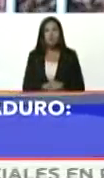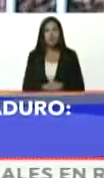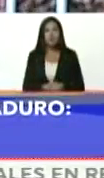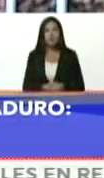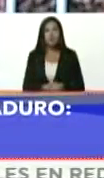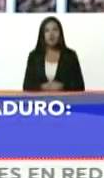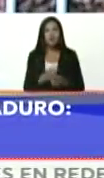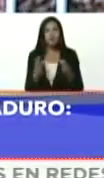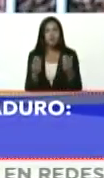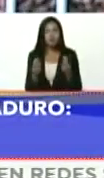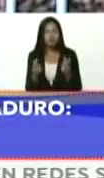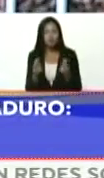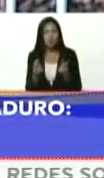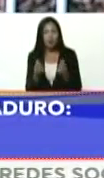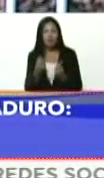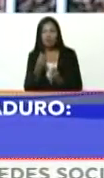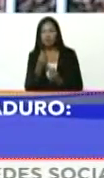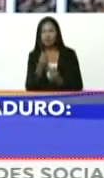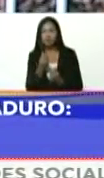¿Cuánto cuesta